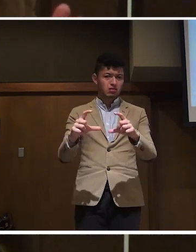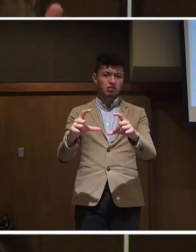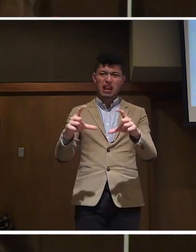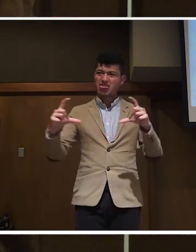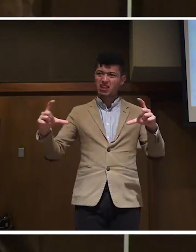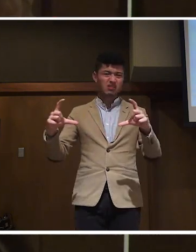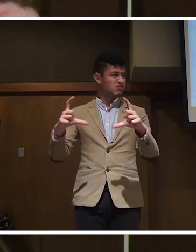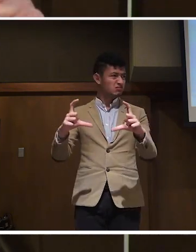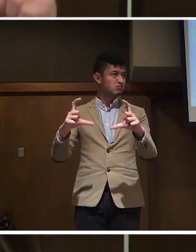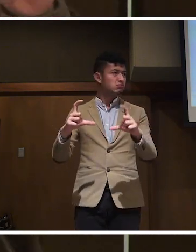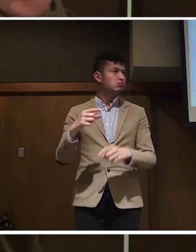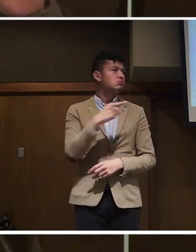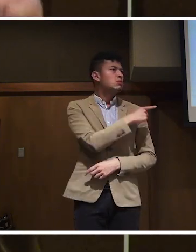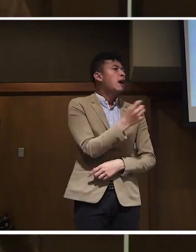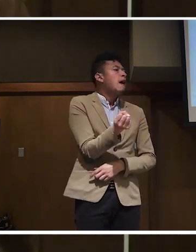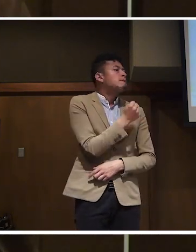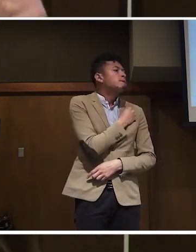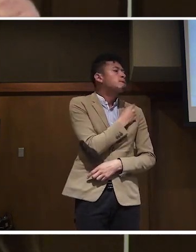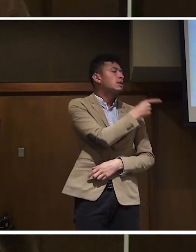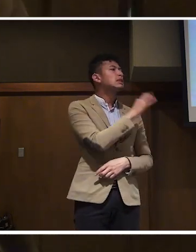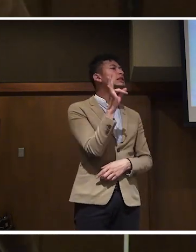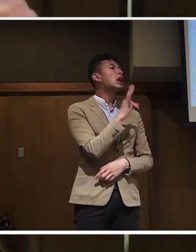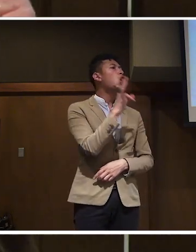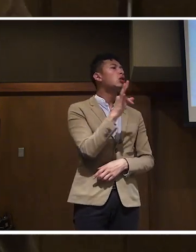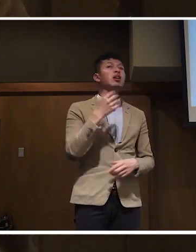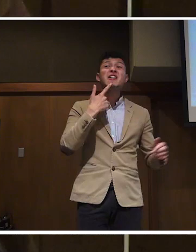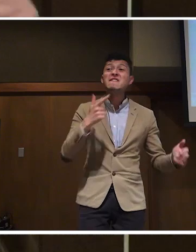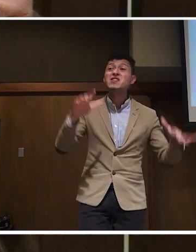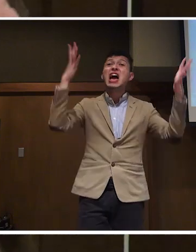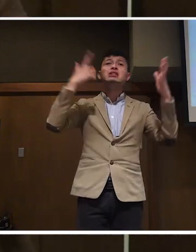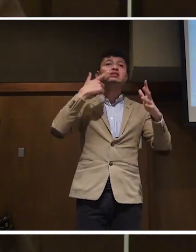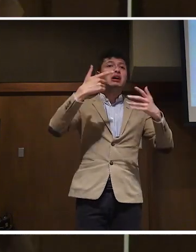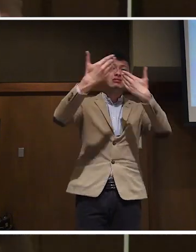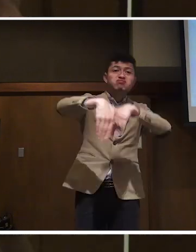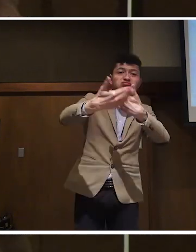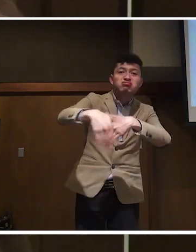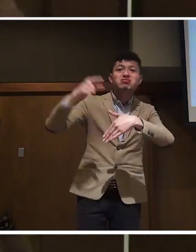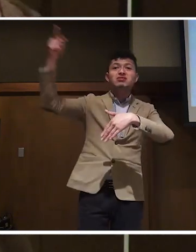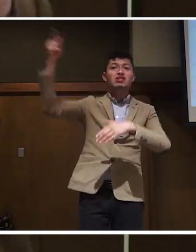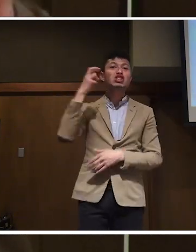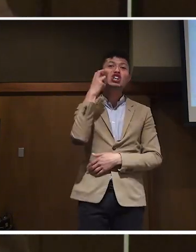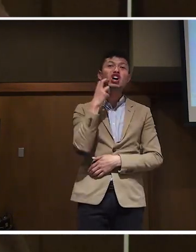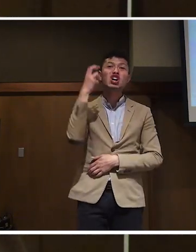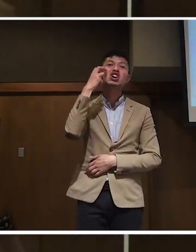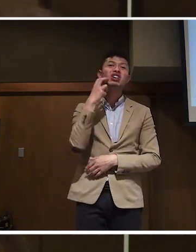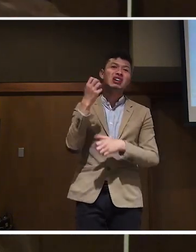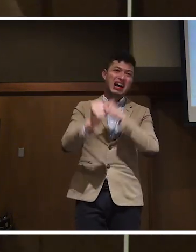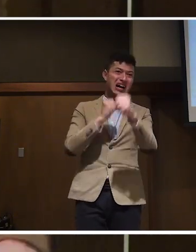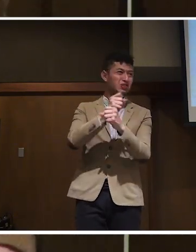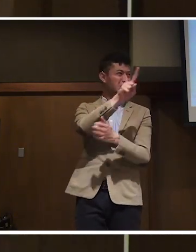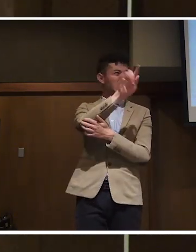tío era grabar cuánta fiesta popular hubiera en el Chocó desde 1940